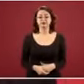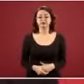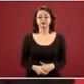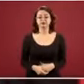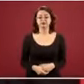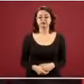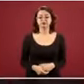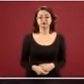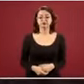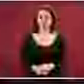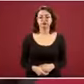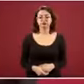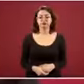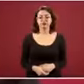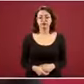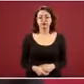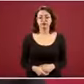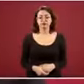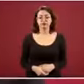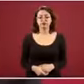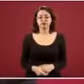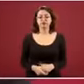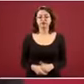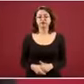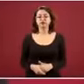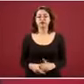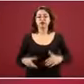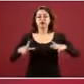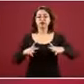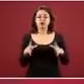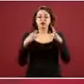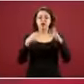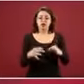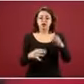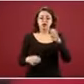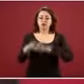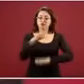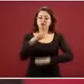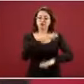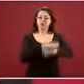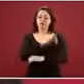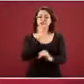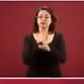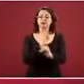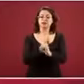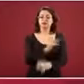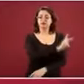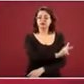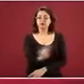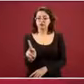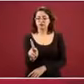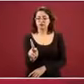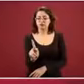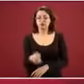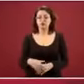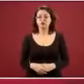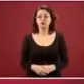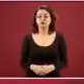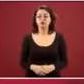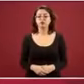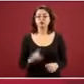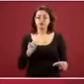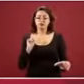Se creó la empresa Internet para Todos, que es una